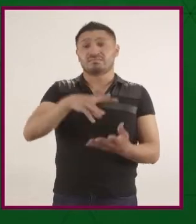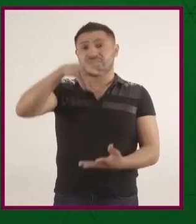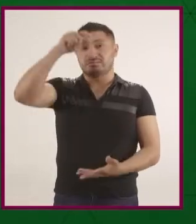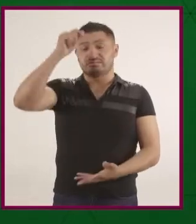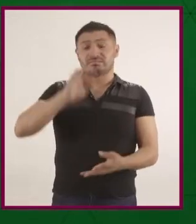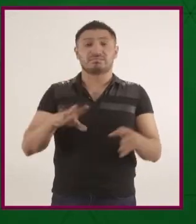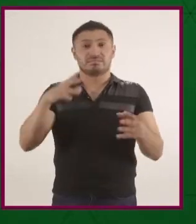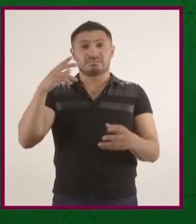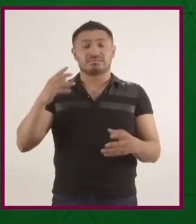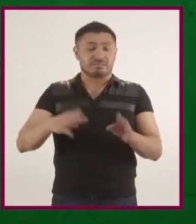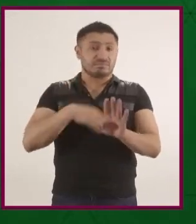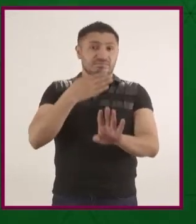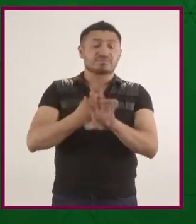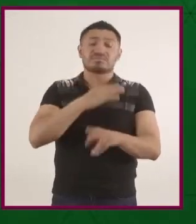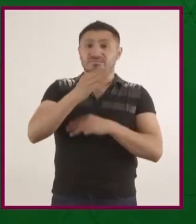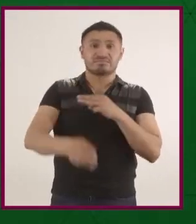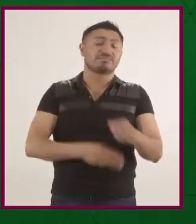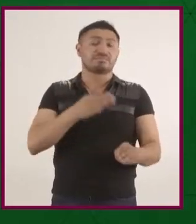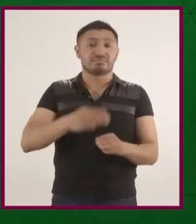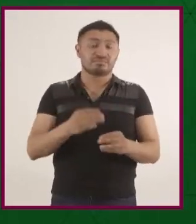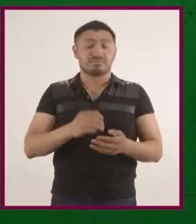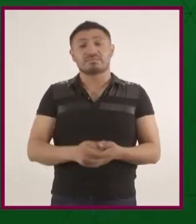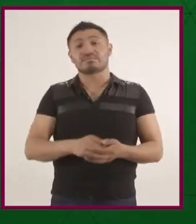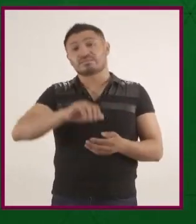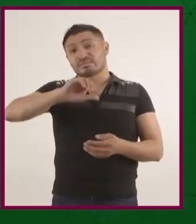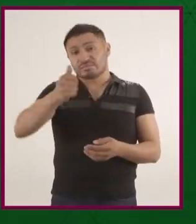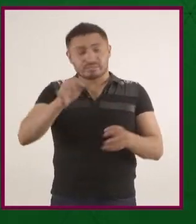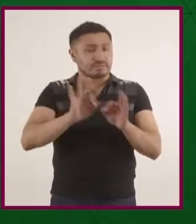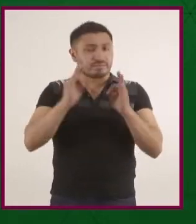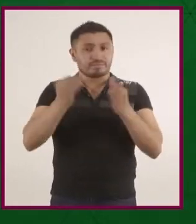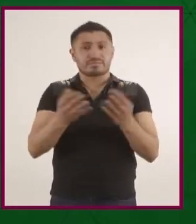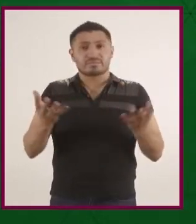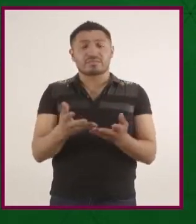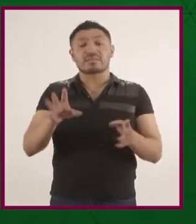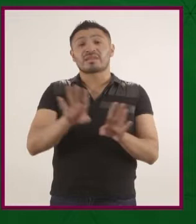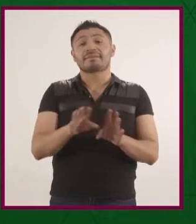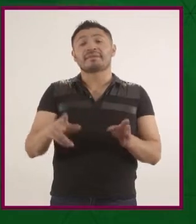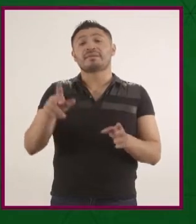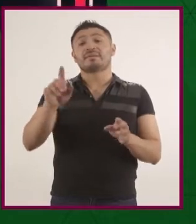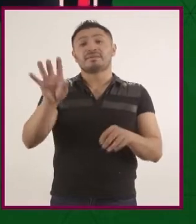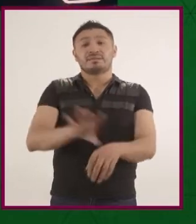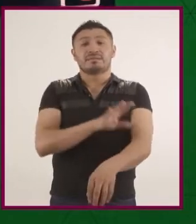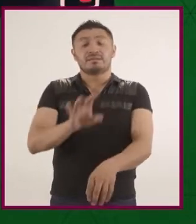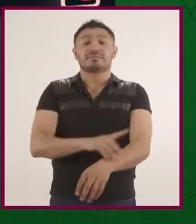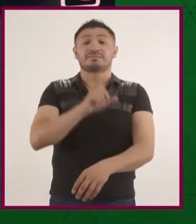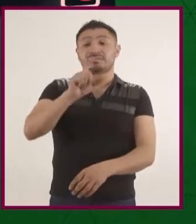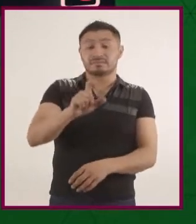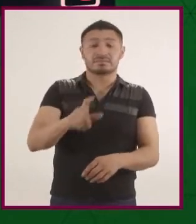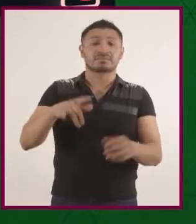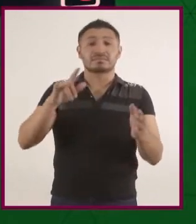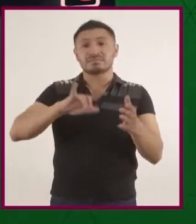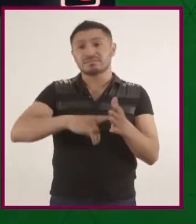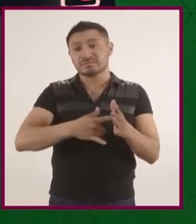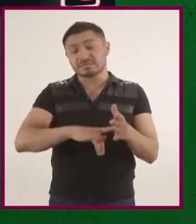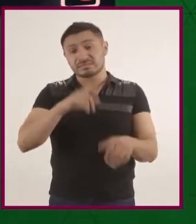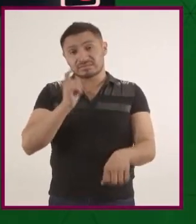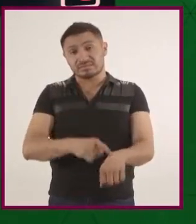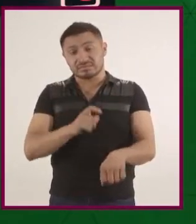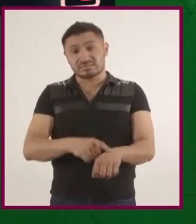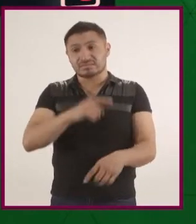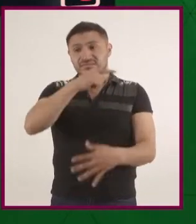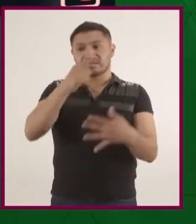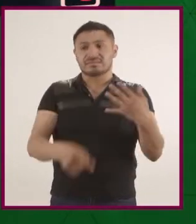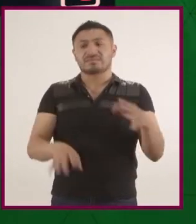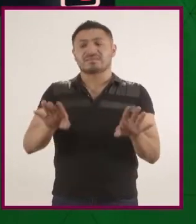invernadero en la atmósfera otro tipo de residuos que generamos como las pilas de juguetes relojes u otros son